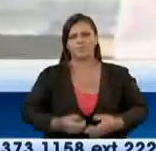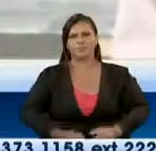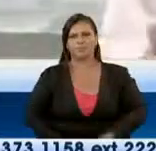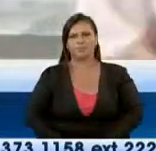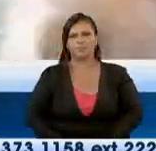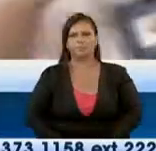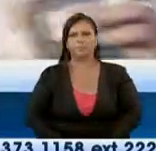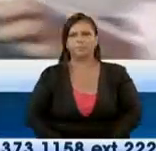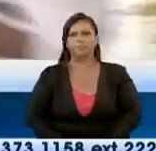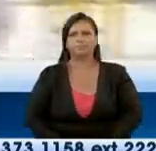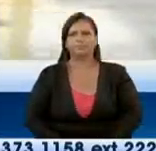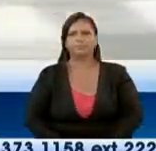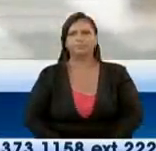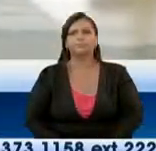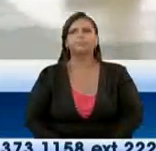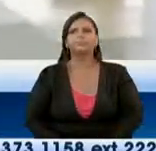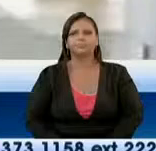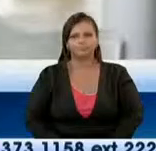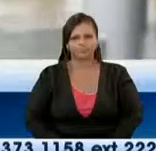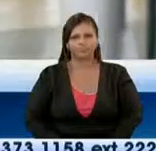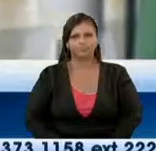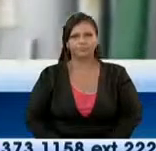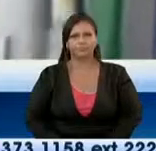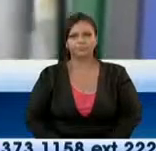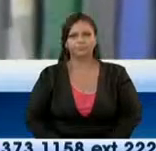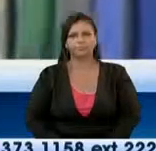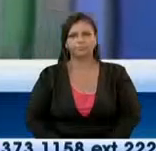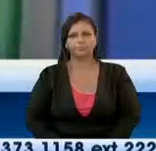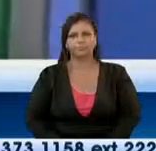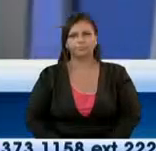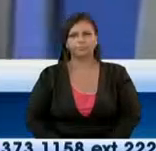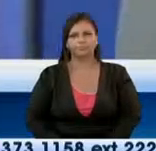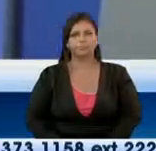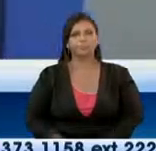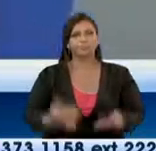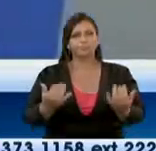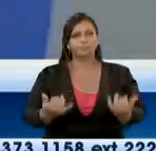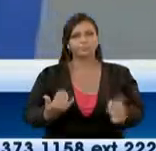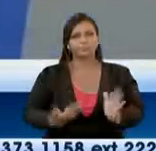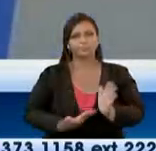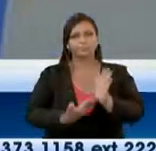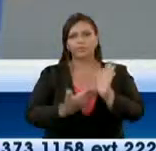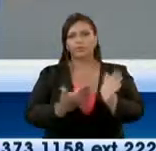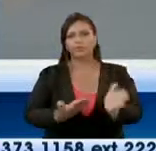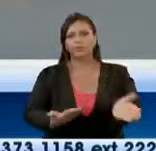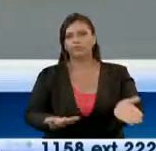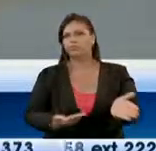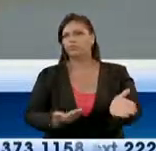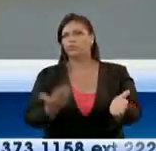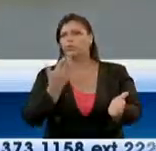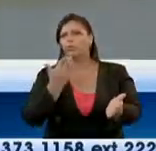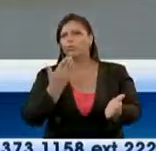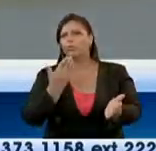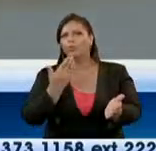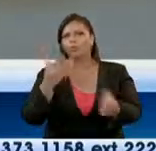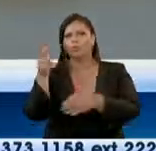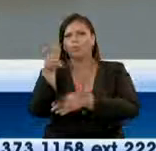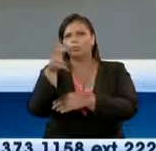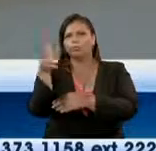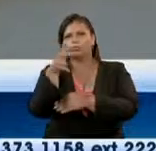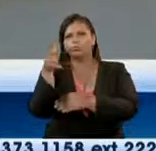en nuestro poder los videos, estamos preparando un especial al respecto, no se los podemos mostrar todavía, pero en nuestro poder tenemos aquellos videos donde se